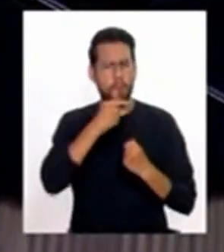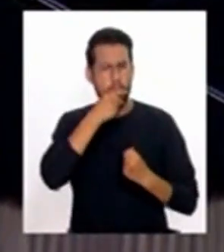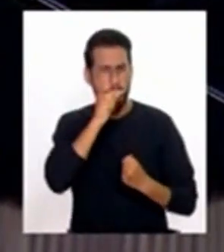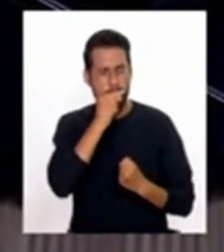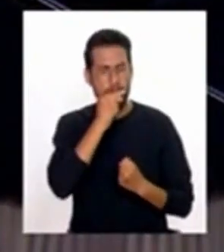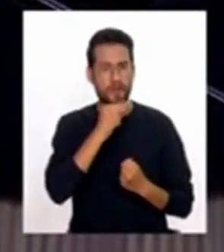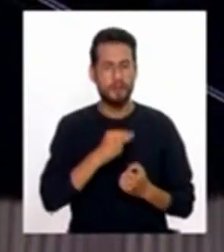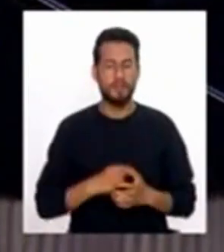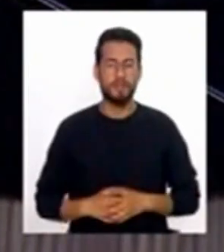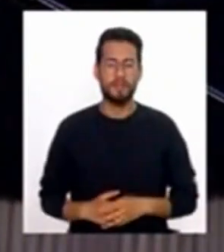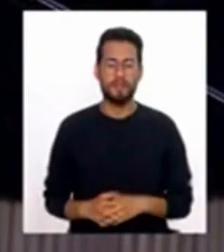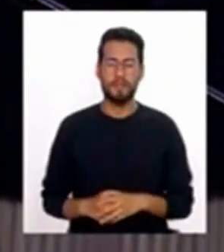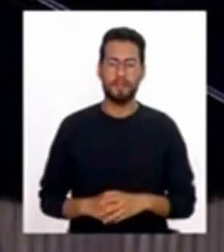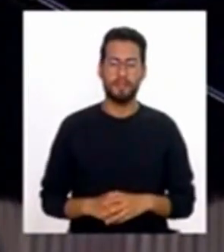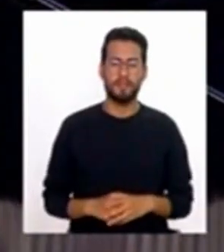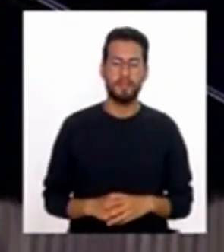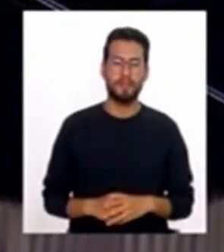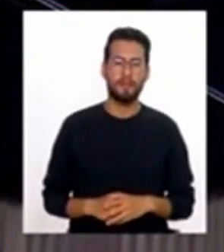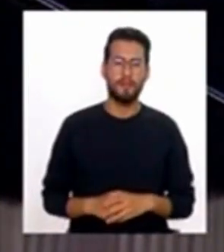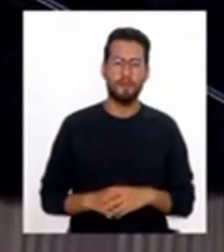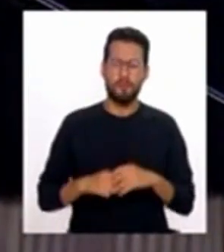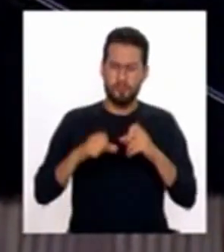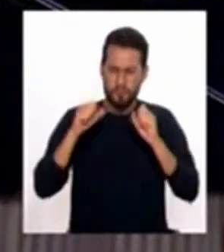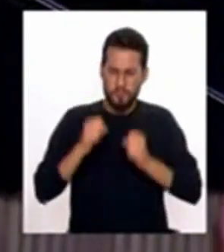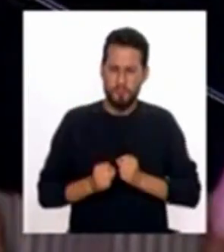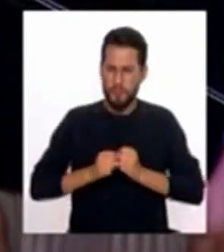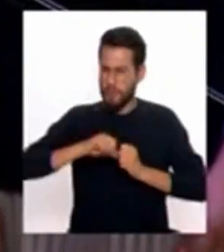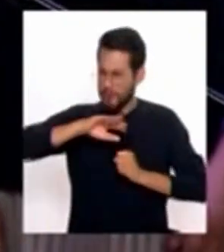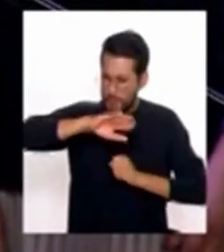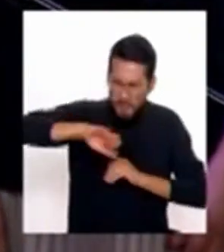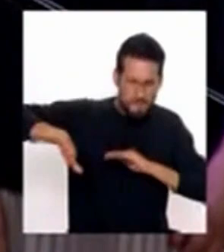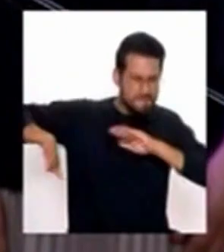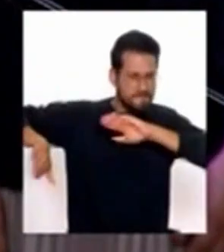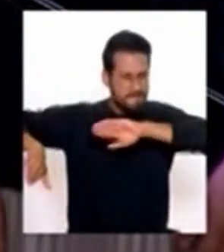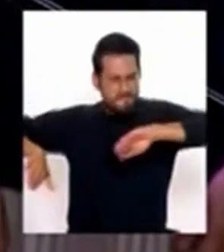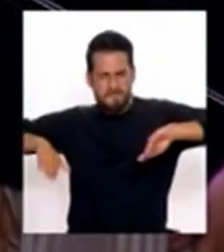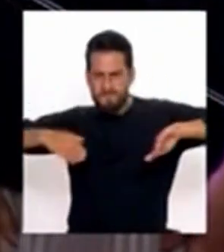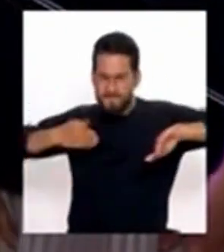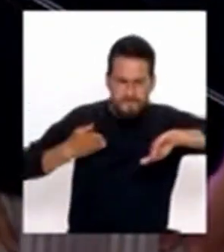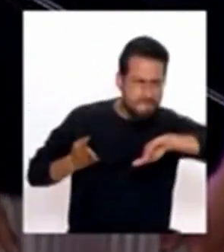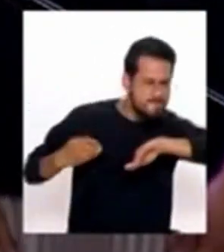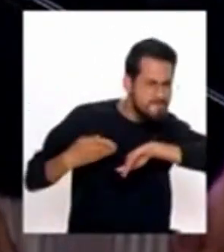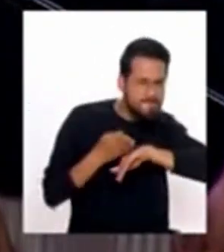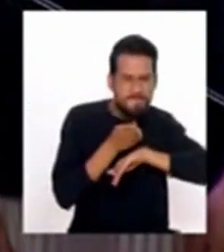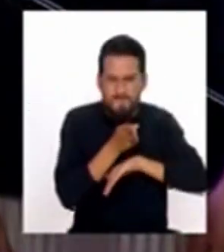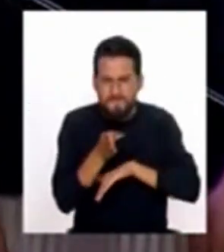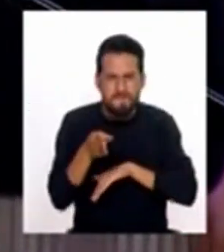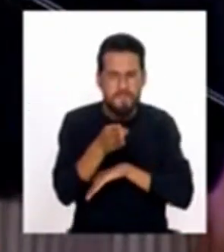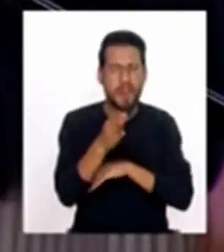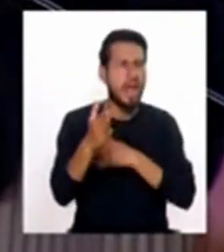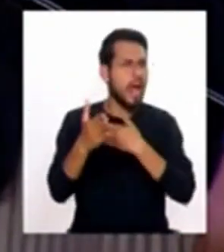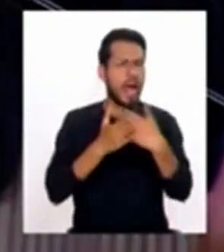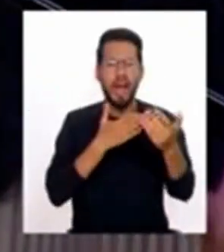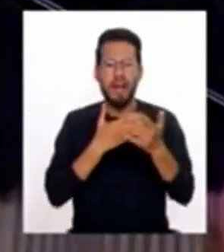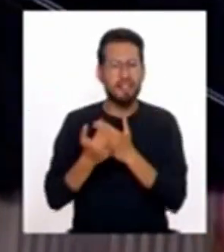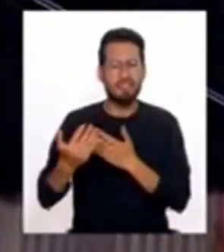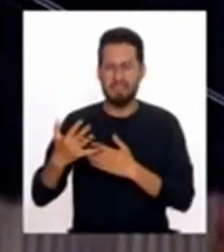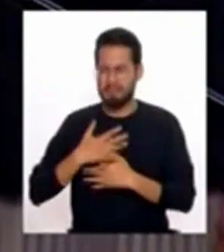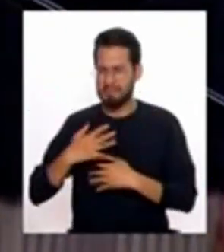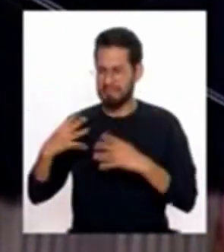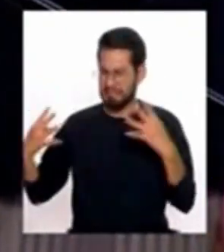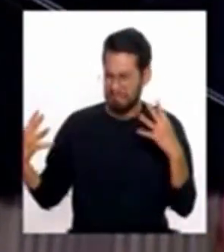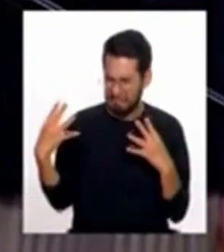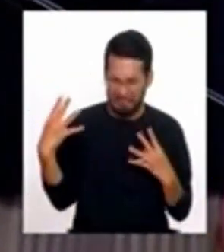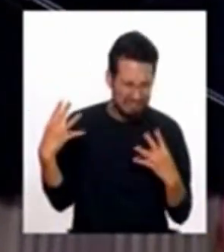mujer y ábrete camino, a pesar que esta puede estar llena de espinas,